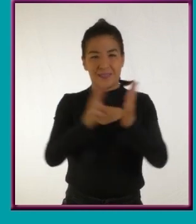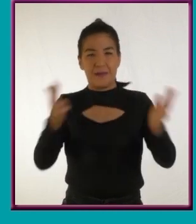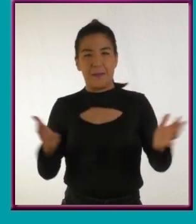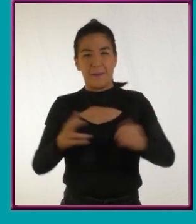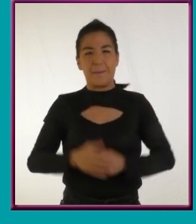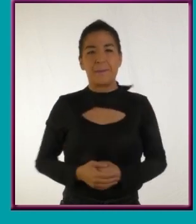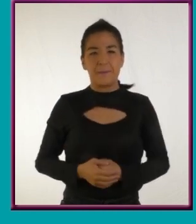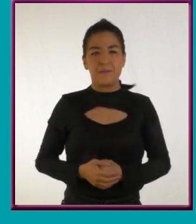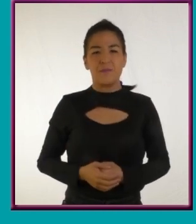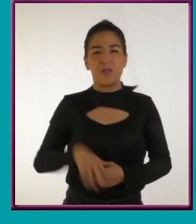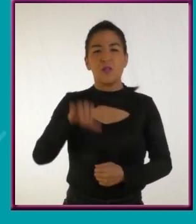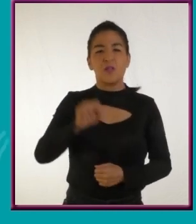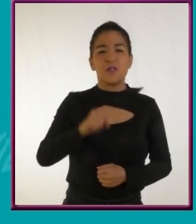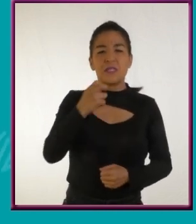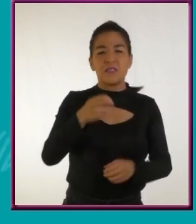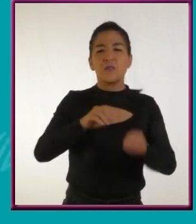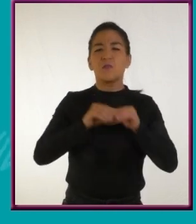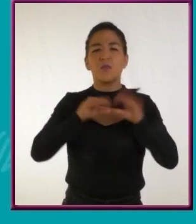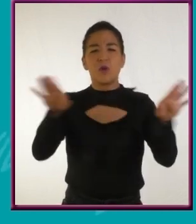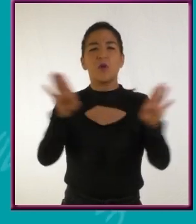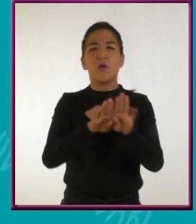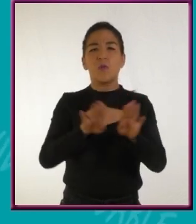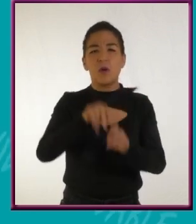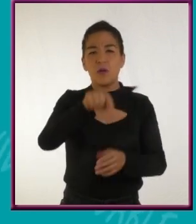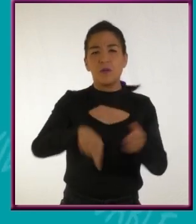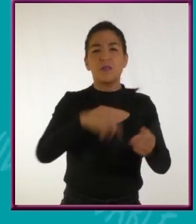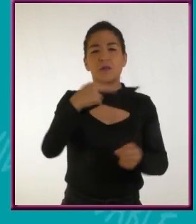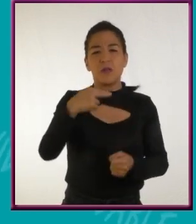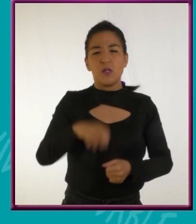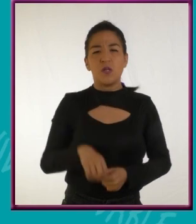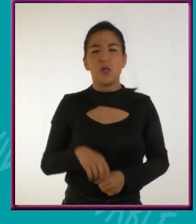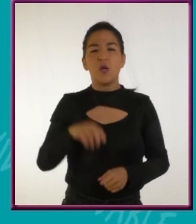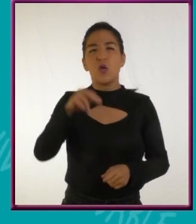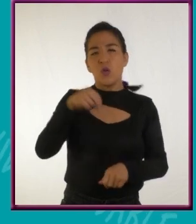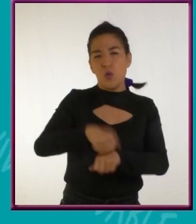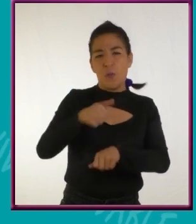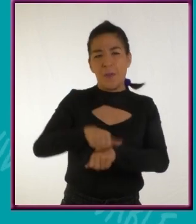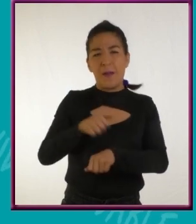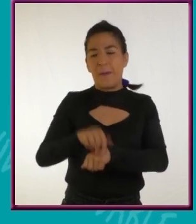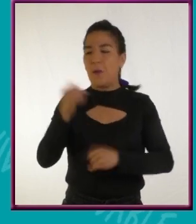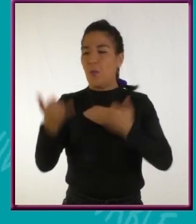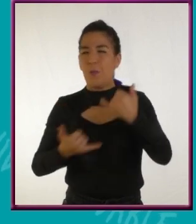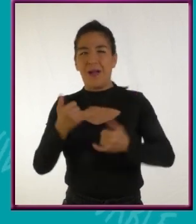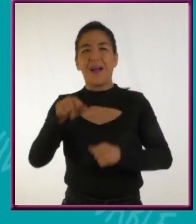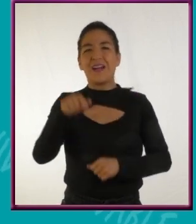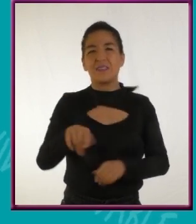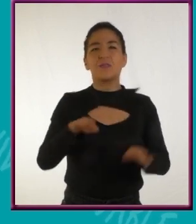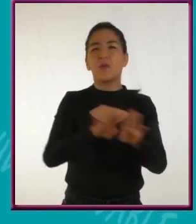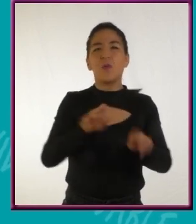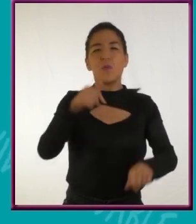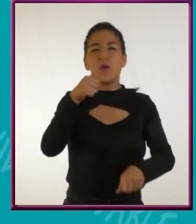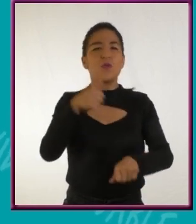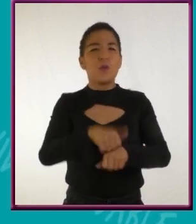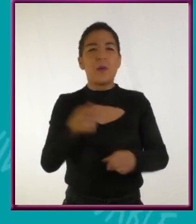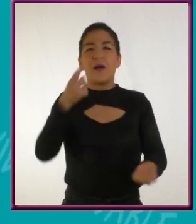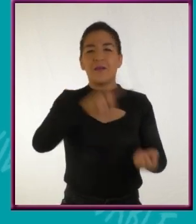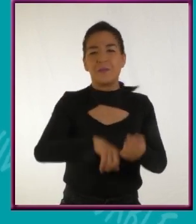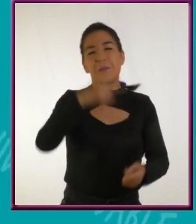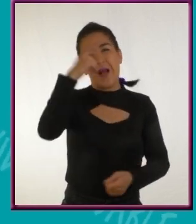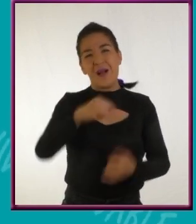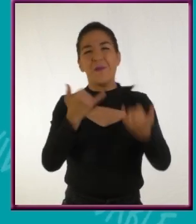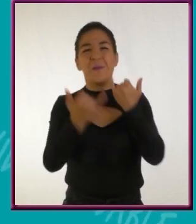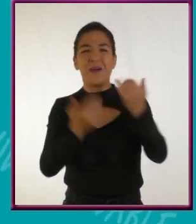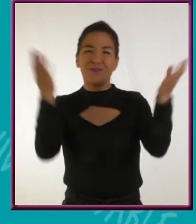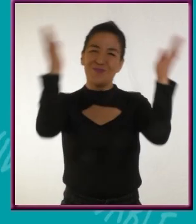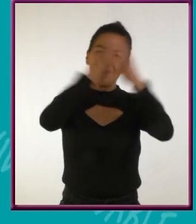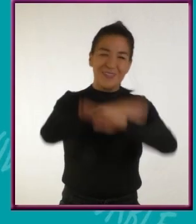1970 que la revista Math Puzzles and Logic Problems publicó una sección llamada Number Plays, que convirtió este enigma